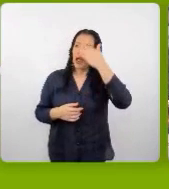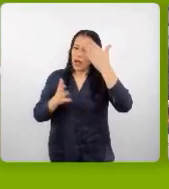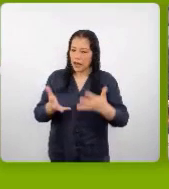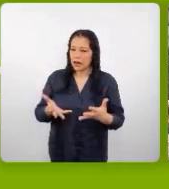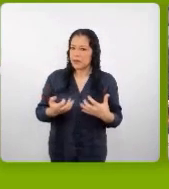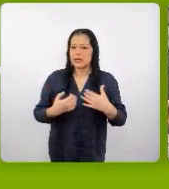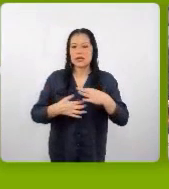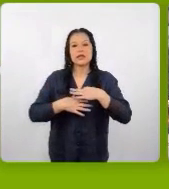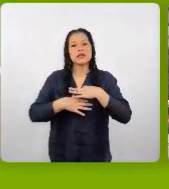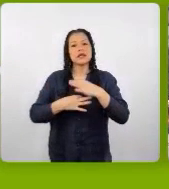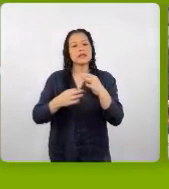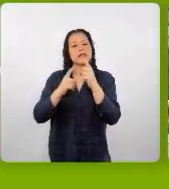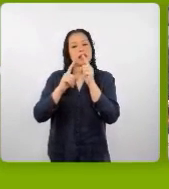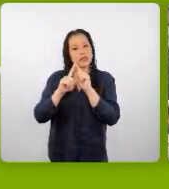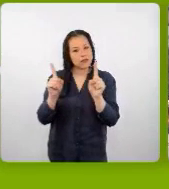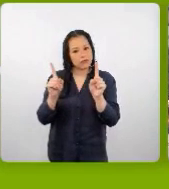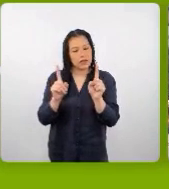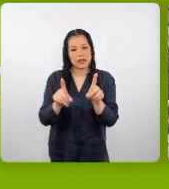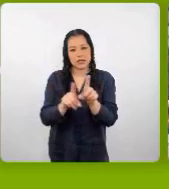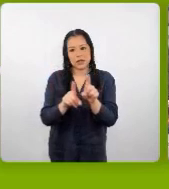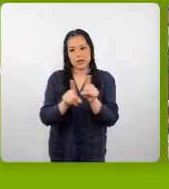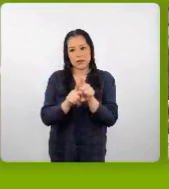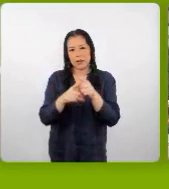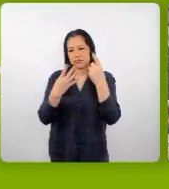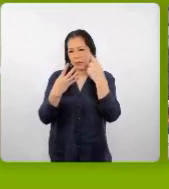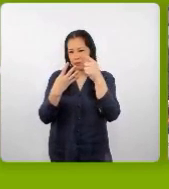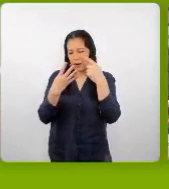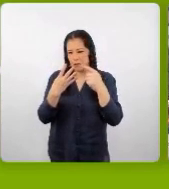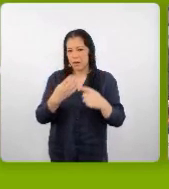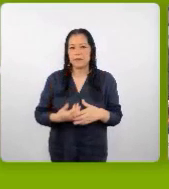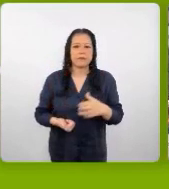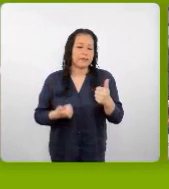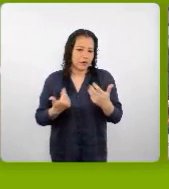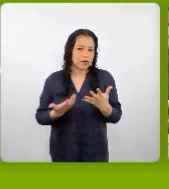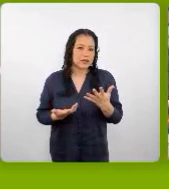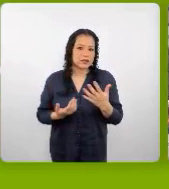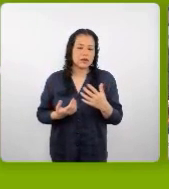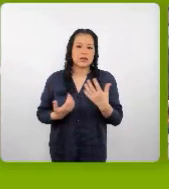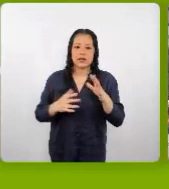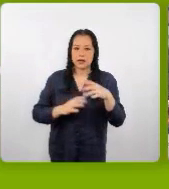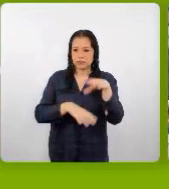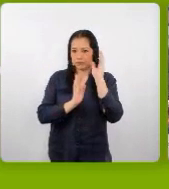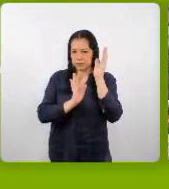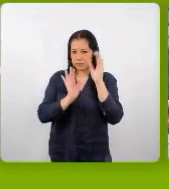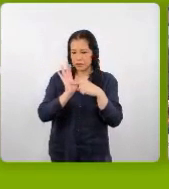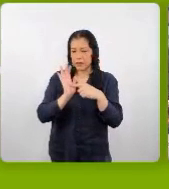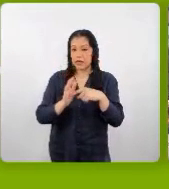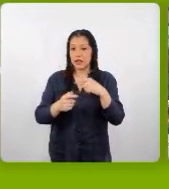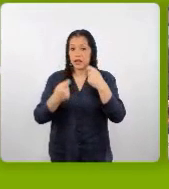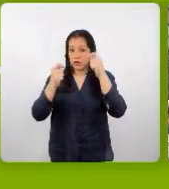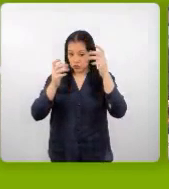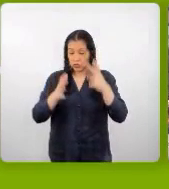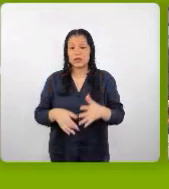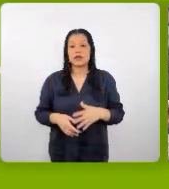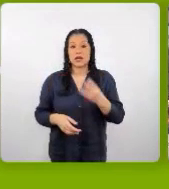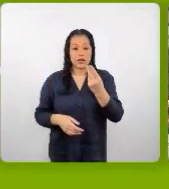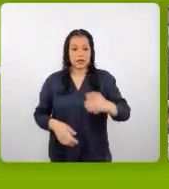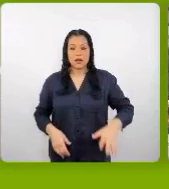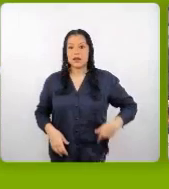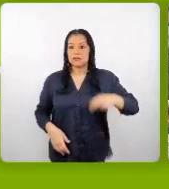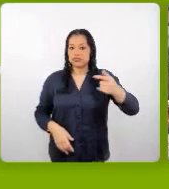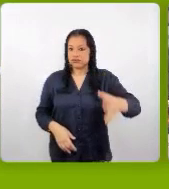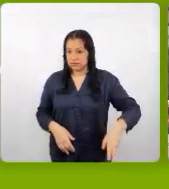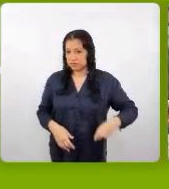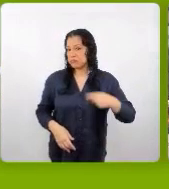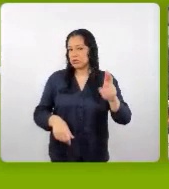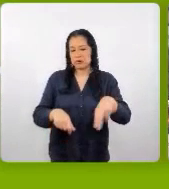intereses diversos y tiene intereses variados. Lo que sí, como se ve en la presentación, es un turista que gasta. No es